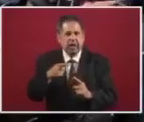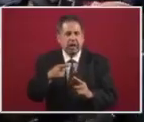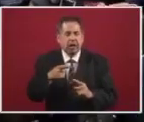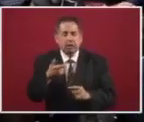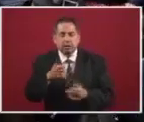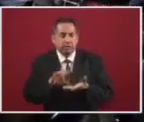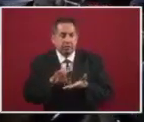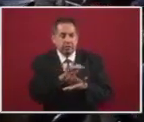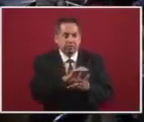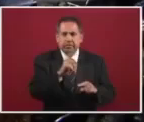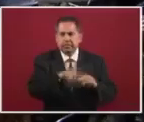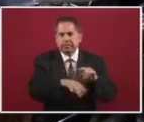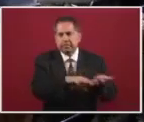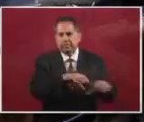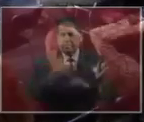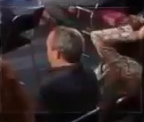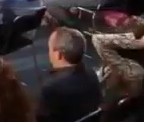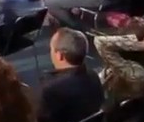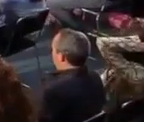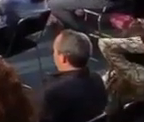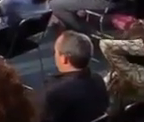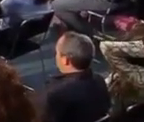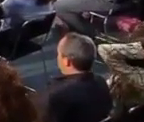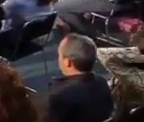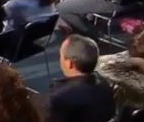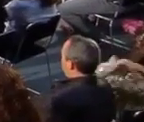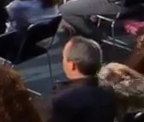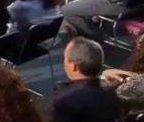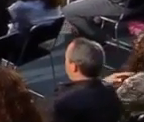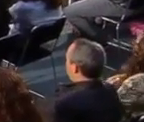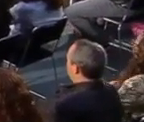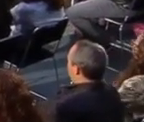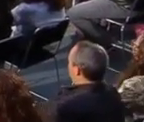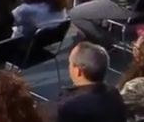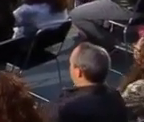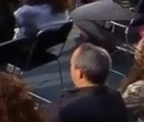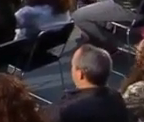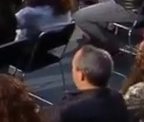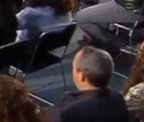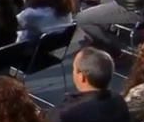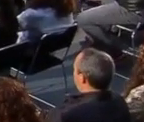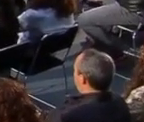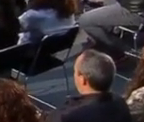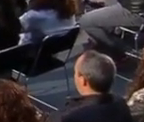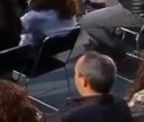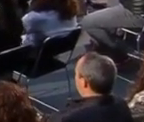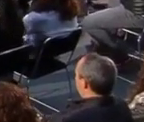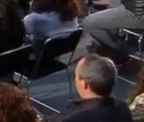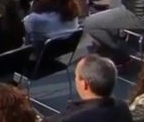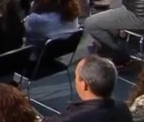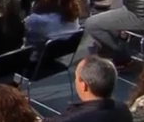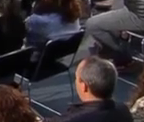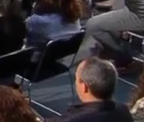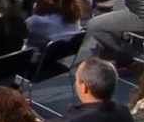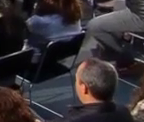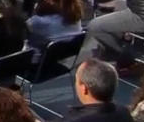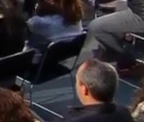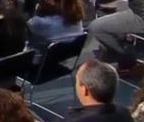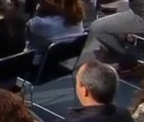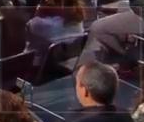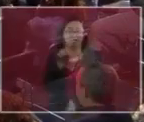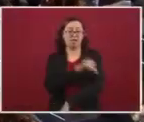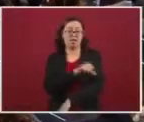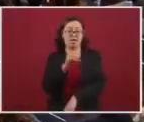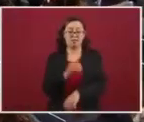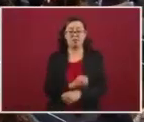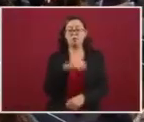quiten esos bienes y eso tenga una cláusula de retroactividad. Señor presidente, en el caso de Álvaro Obregón, y el riesgo que se corre porque en el 2023